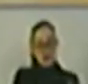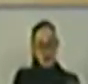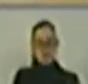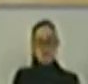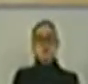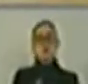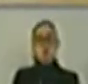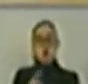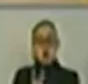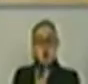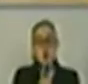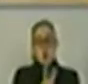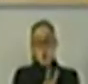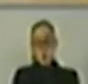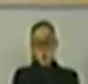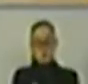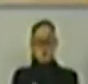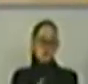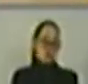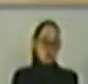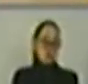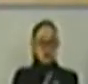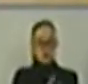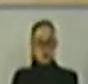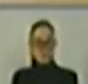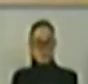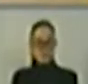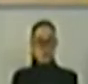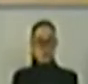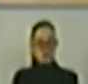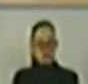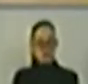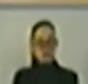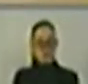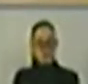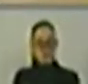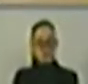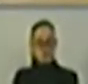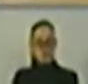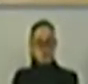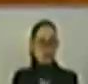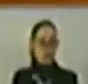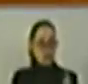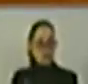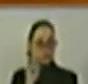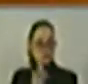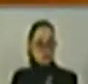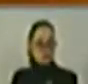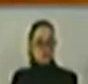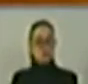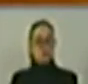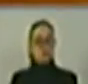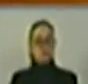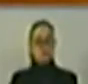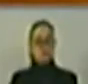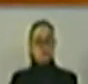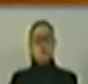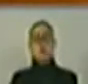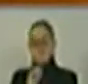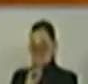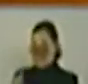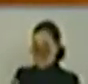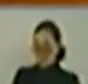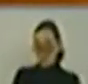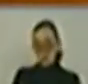en la prueba de los 400 por 200 metros en relevo libre femenino. También cabe